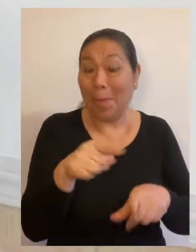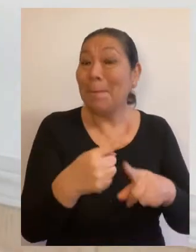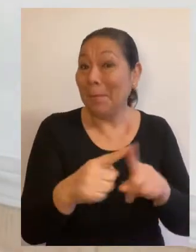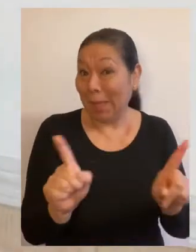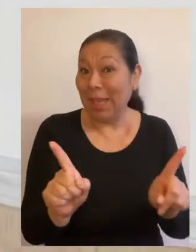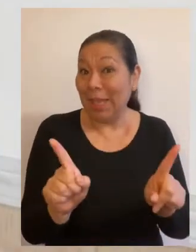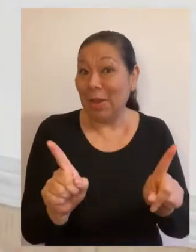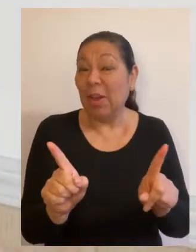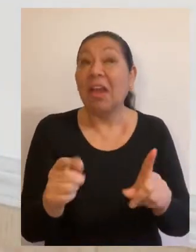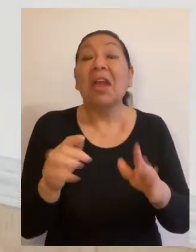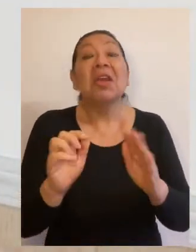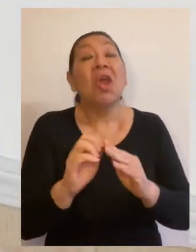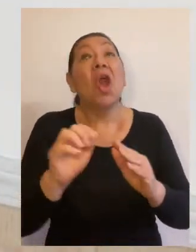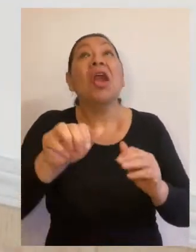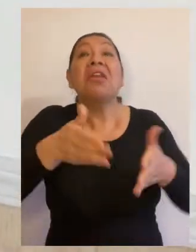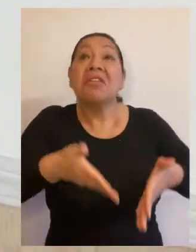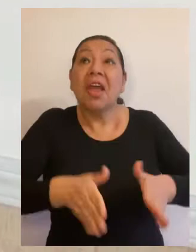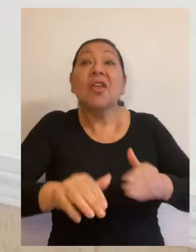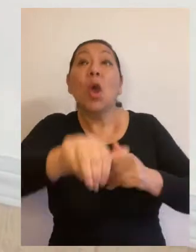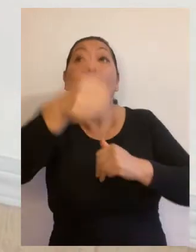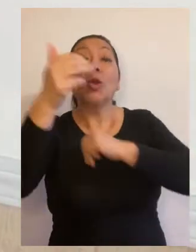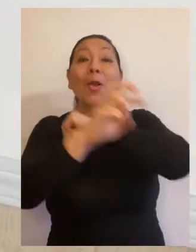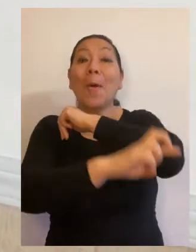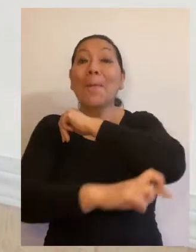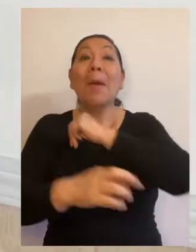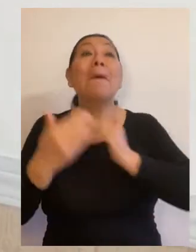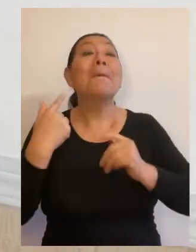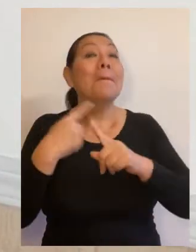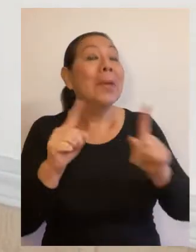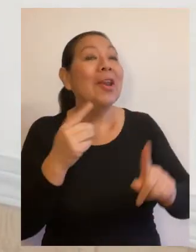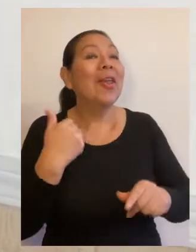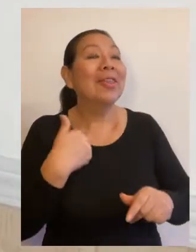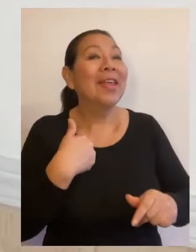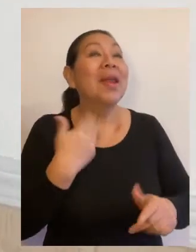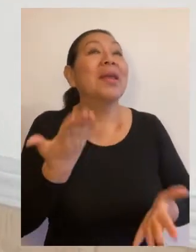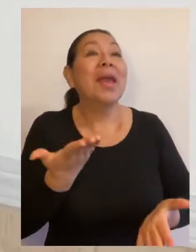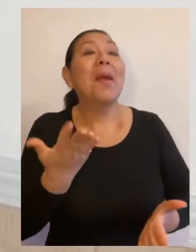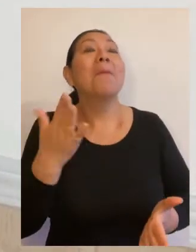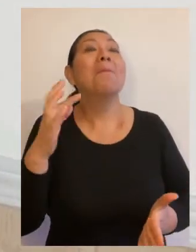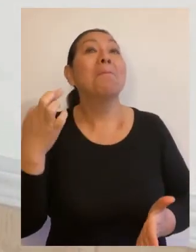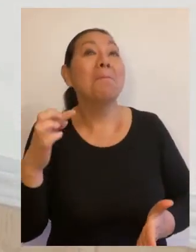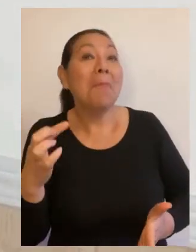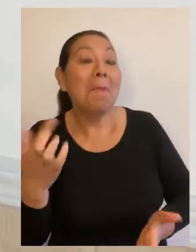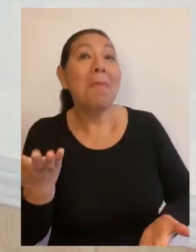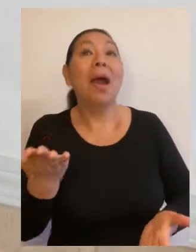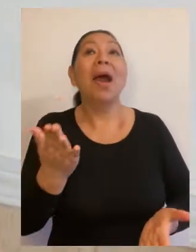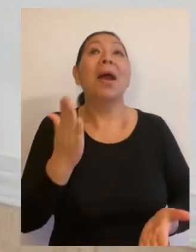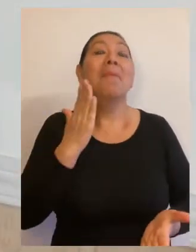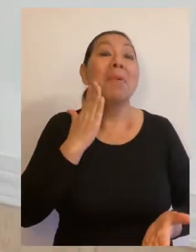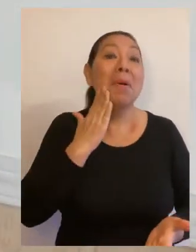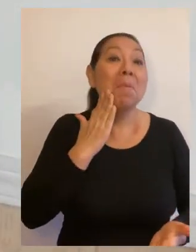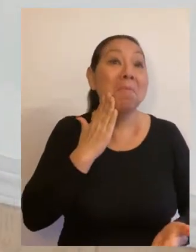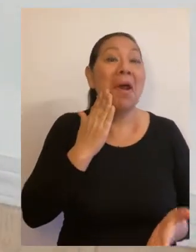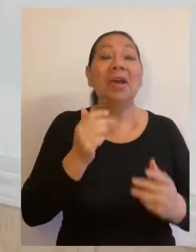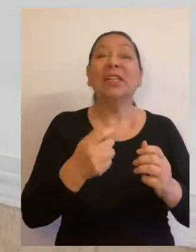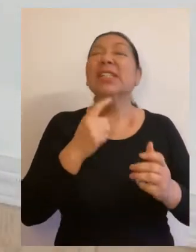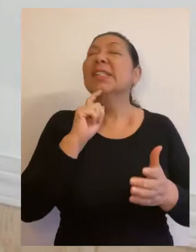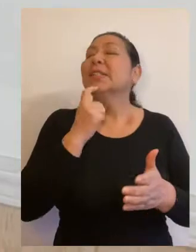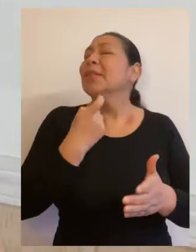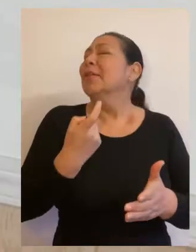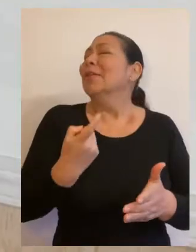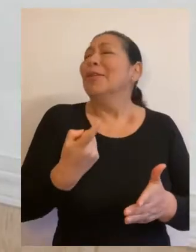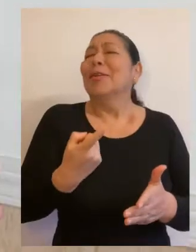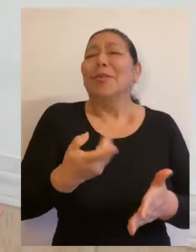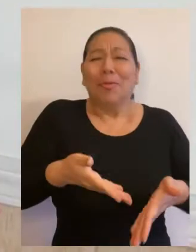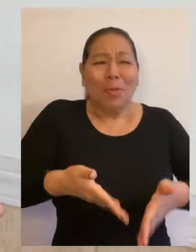Pero también aquellos que nacen en el extranjero pero tienen mamá o papá peruano. Les cuento algo. Ser